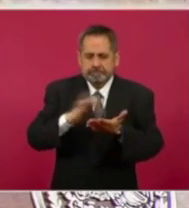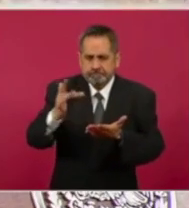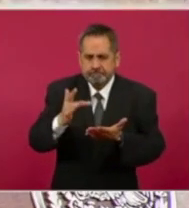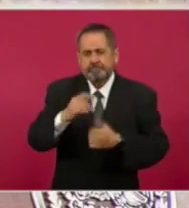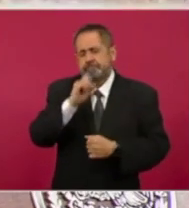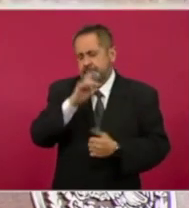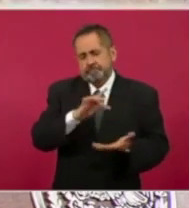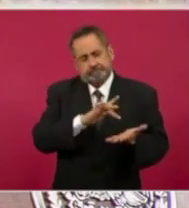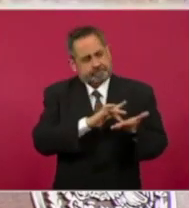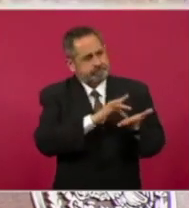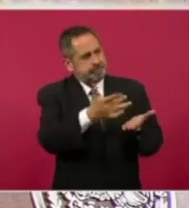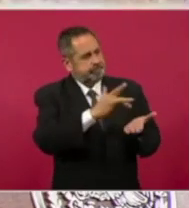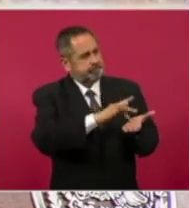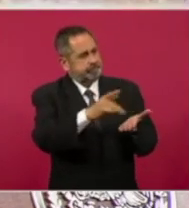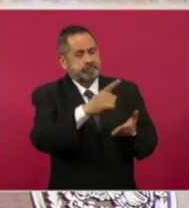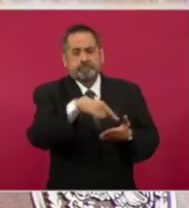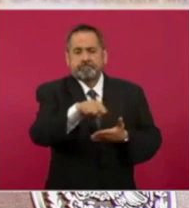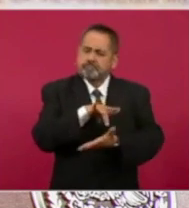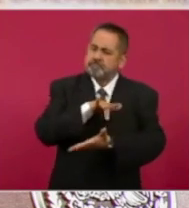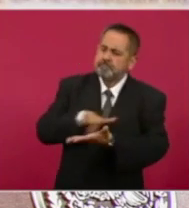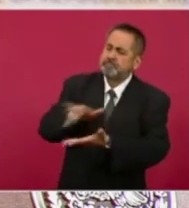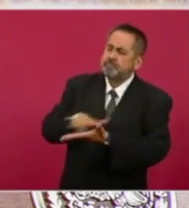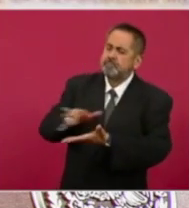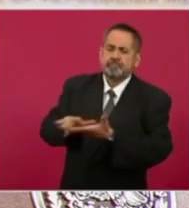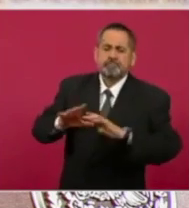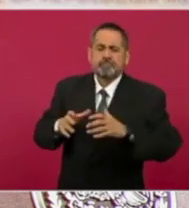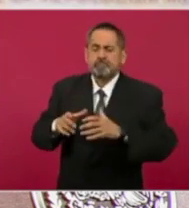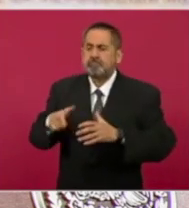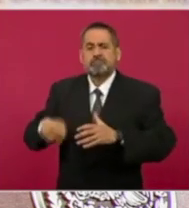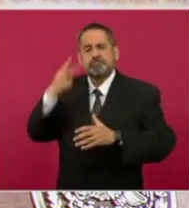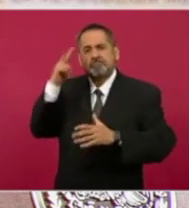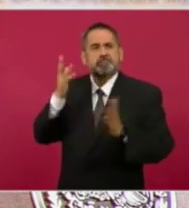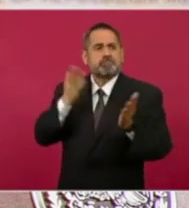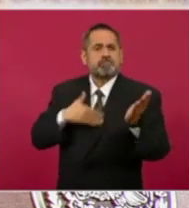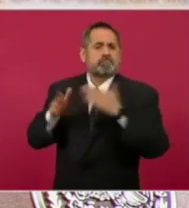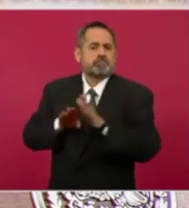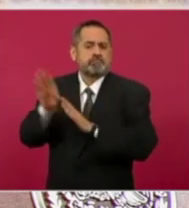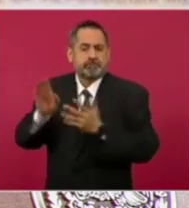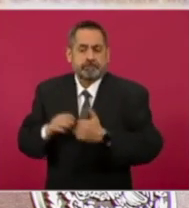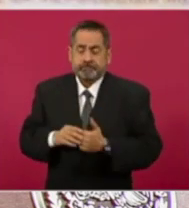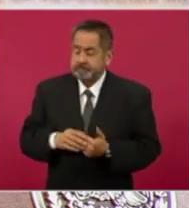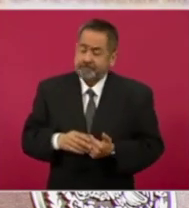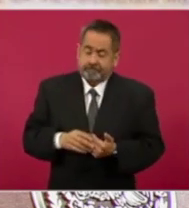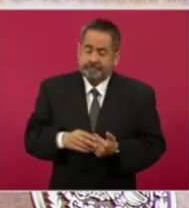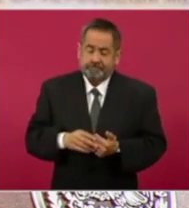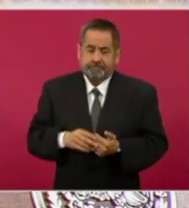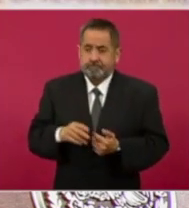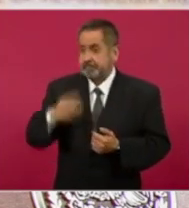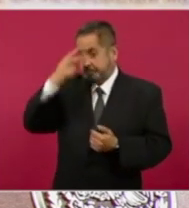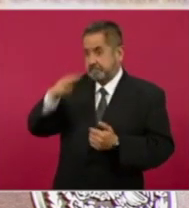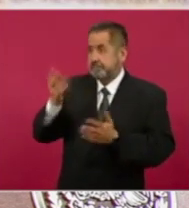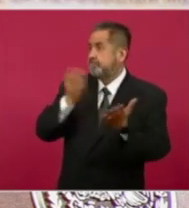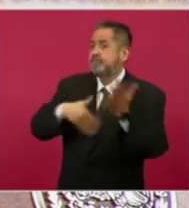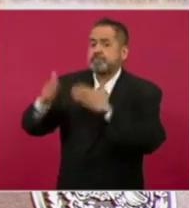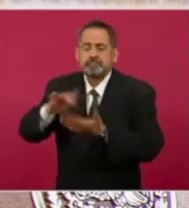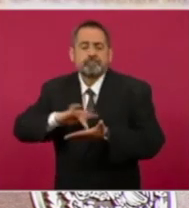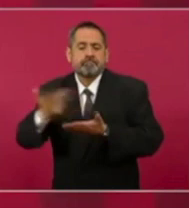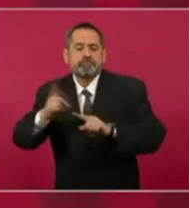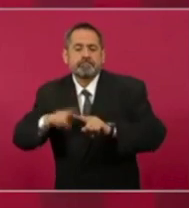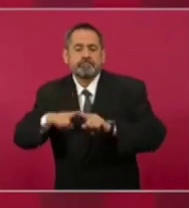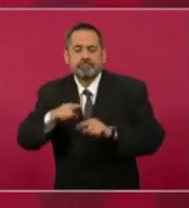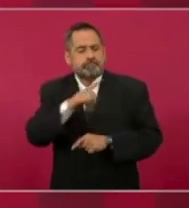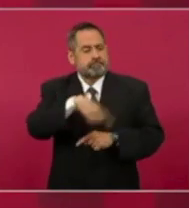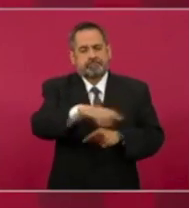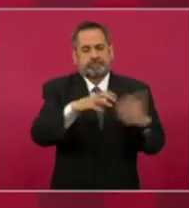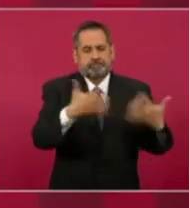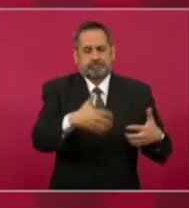apoyo en el desarrollo del país. No podríamos sacar adelante a México sin la